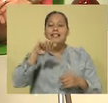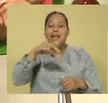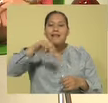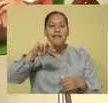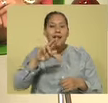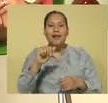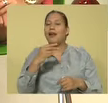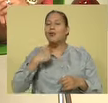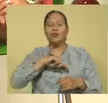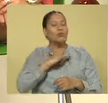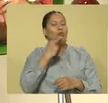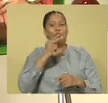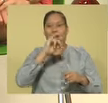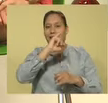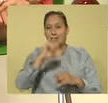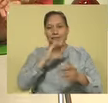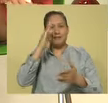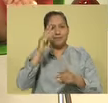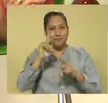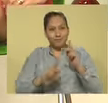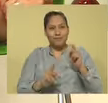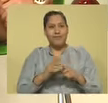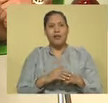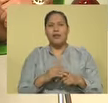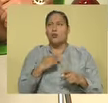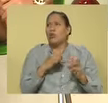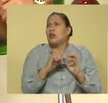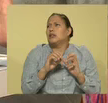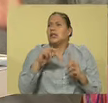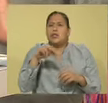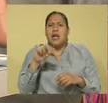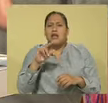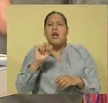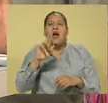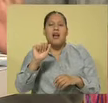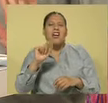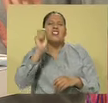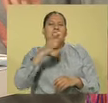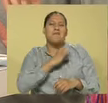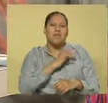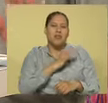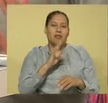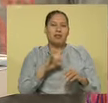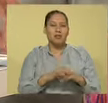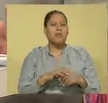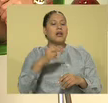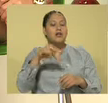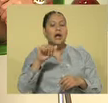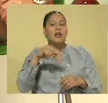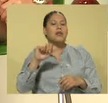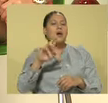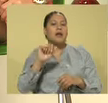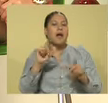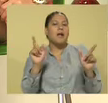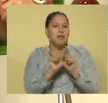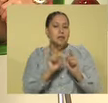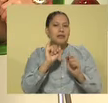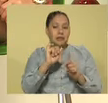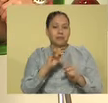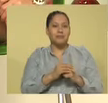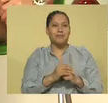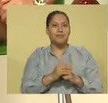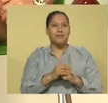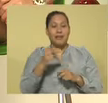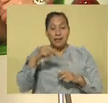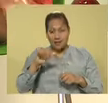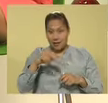la vamos a volver a utilizar. Yo Porque decía ñañara cuando me daba miedo. vamos Me a da decir ñañaras. ñáñara, ñáñara sí. Ok, ñañara. Me da ñañara. Y antes de que nos dé